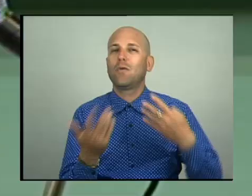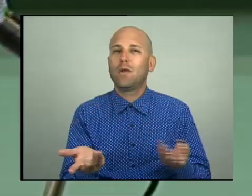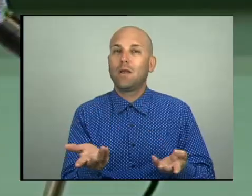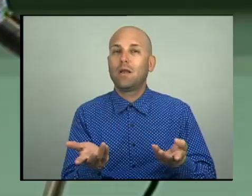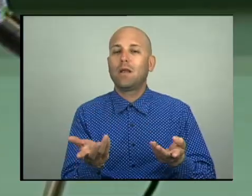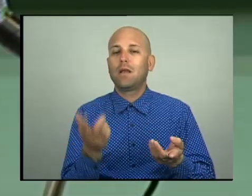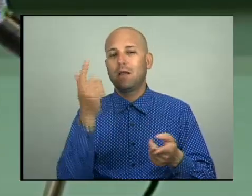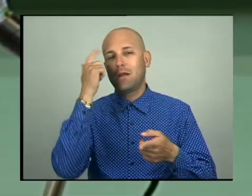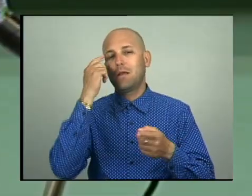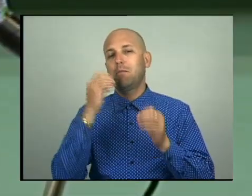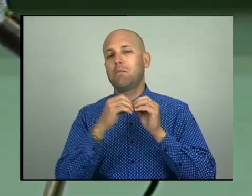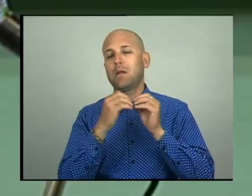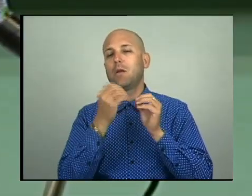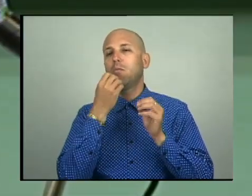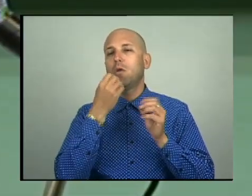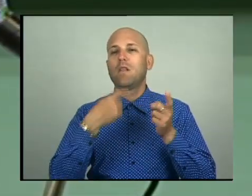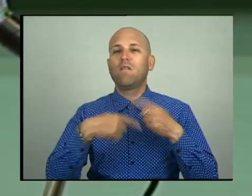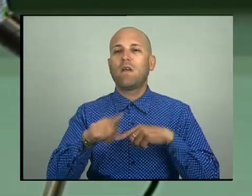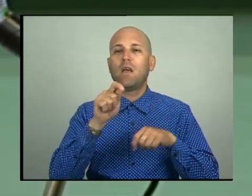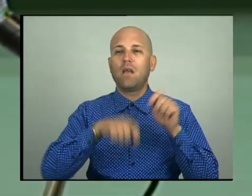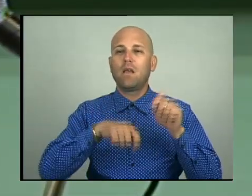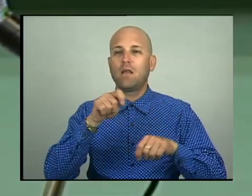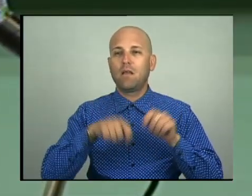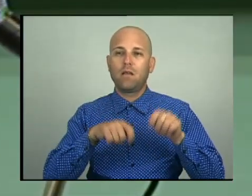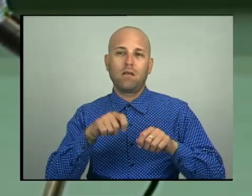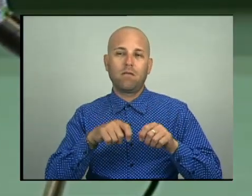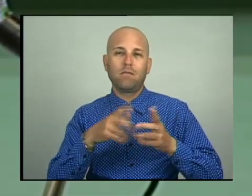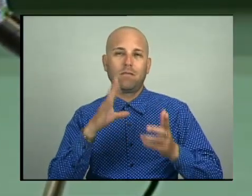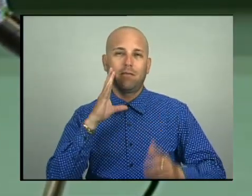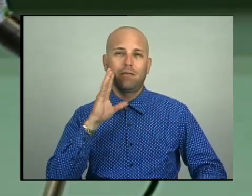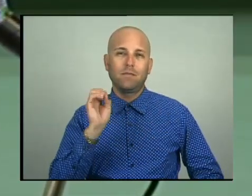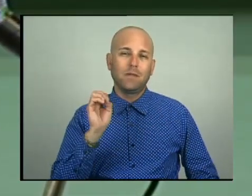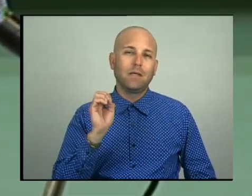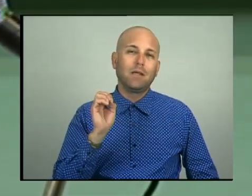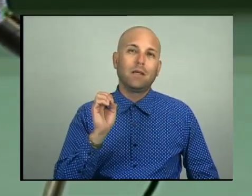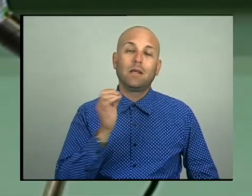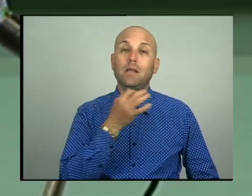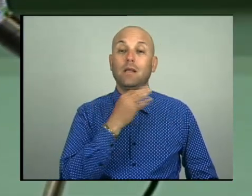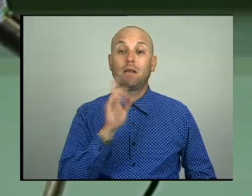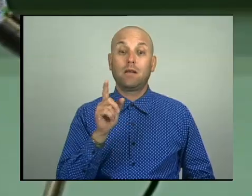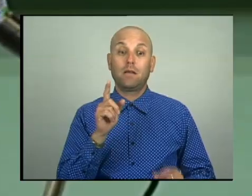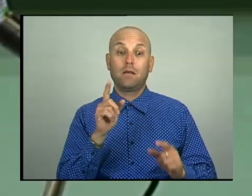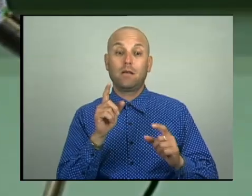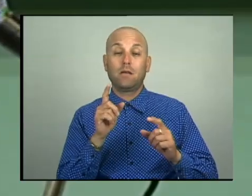quirúrgico tiene un mal pronóstico en relación al pronóstico cuando el Fallot